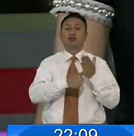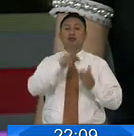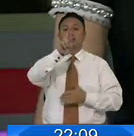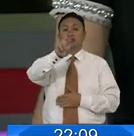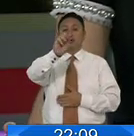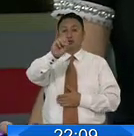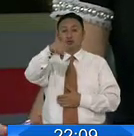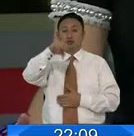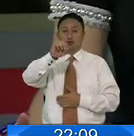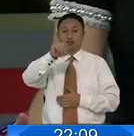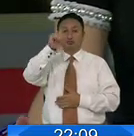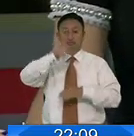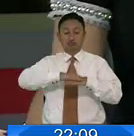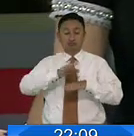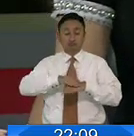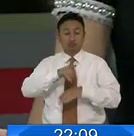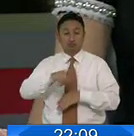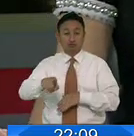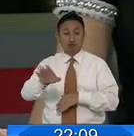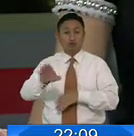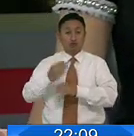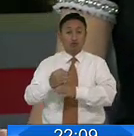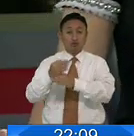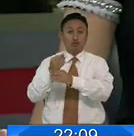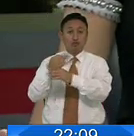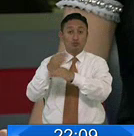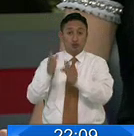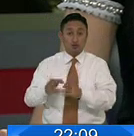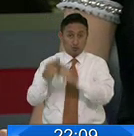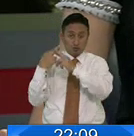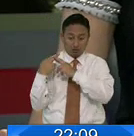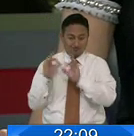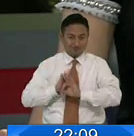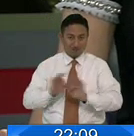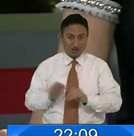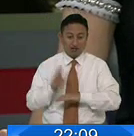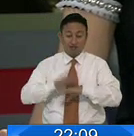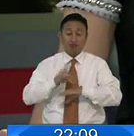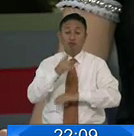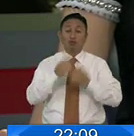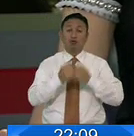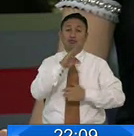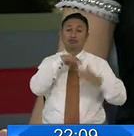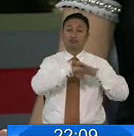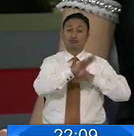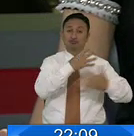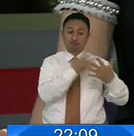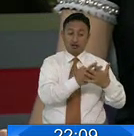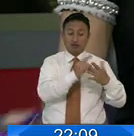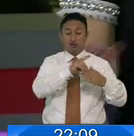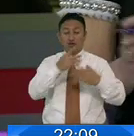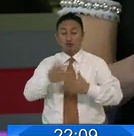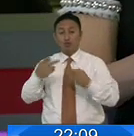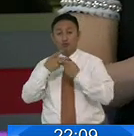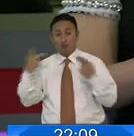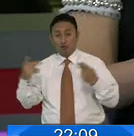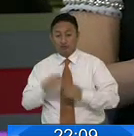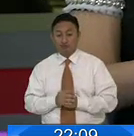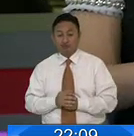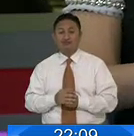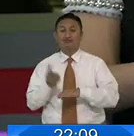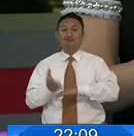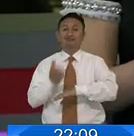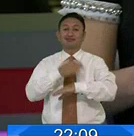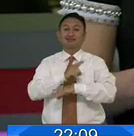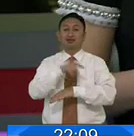por supuesto incumplimiento de funciones frente a la crisis carcelaria y el uso indebido de bienes públicos esto por el escándalo